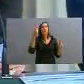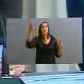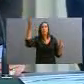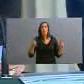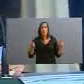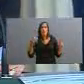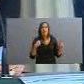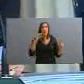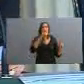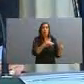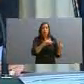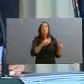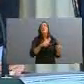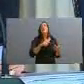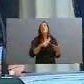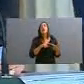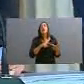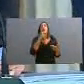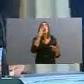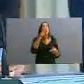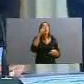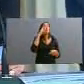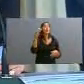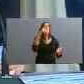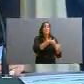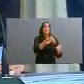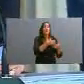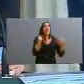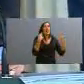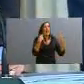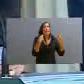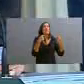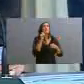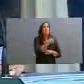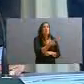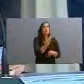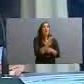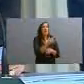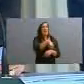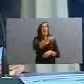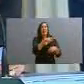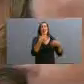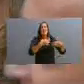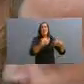681%. De 2.900 millones que se gastaban en seguridad, pasamos a